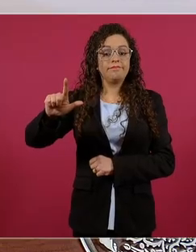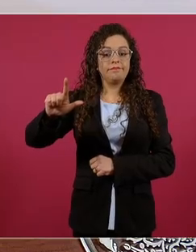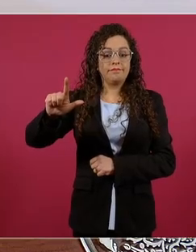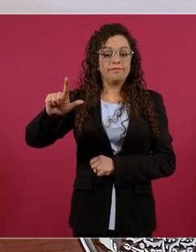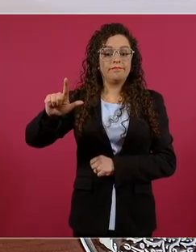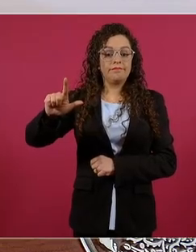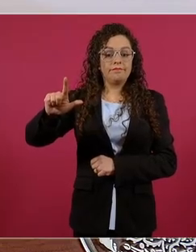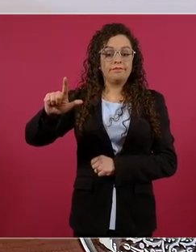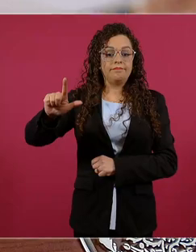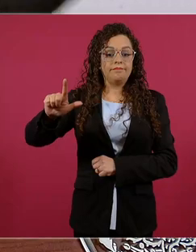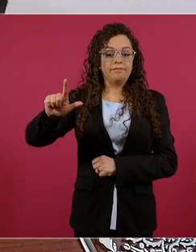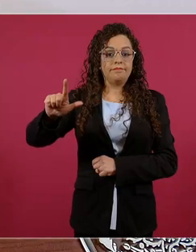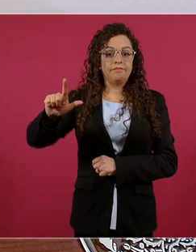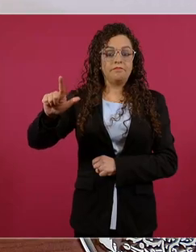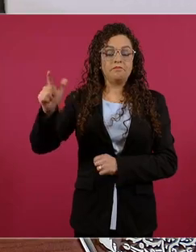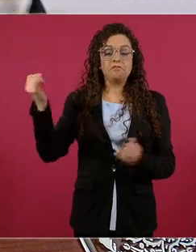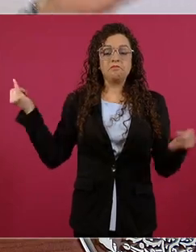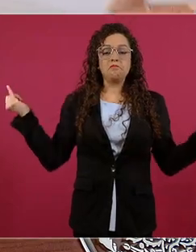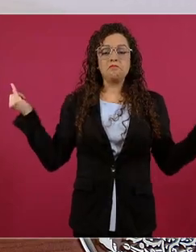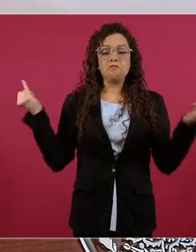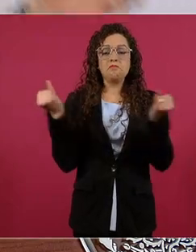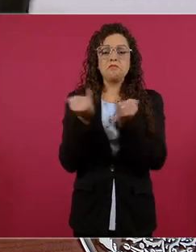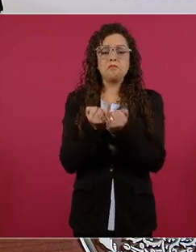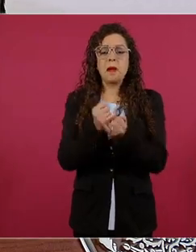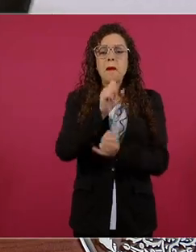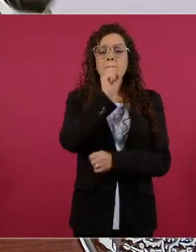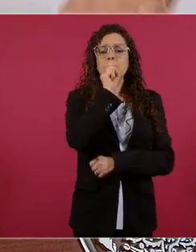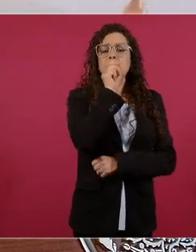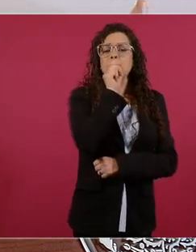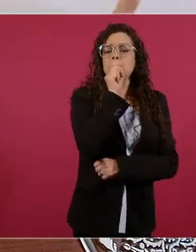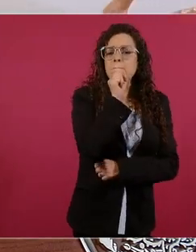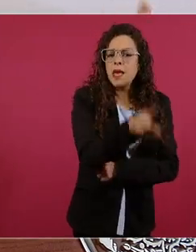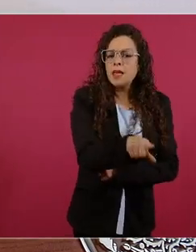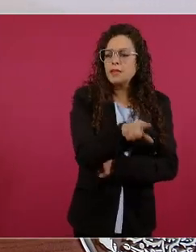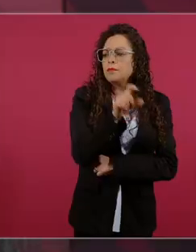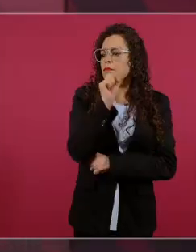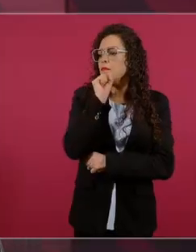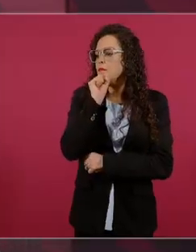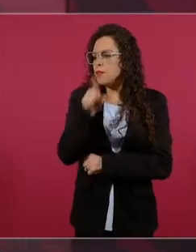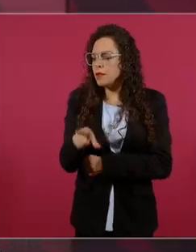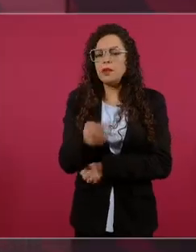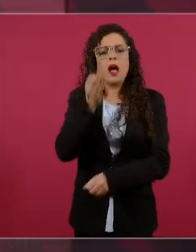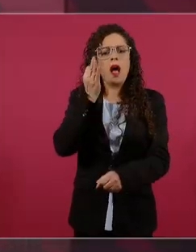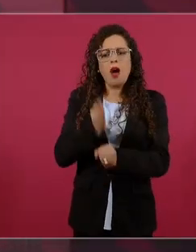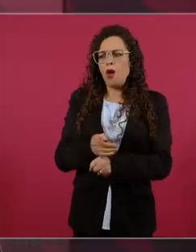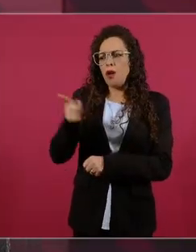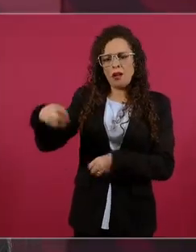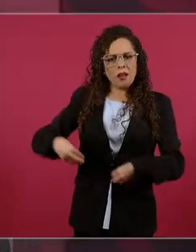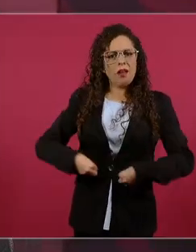Sí, lo mismo. ¿Dónde vive el licenciado Peña?